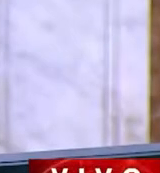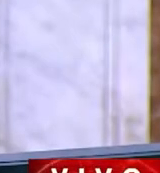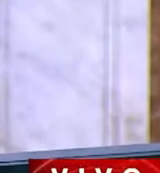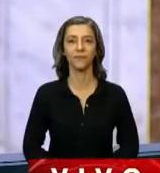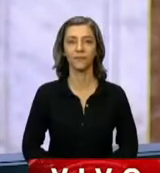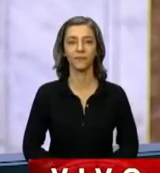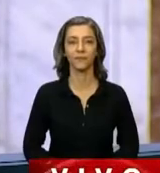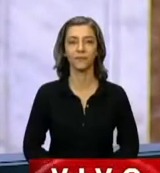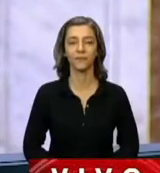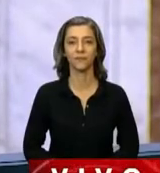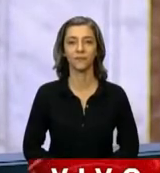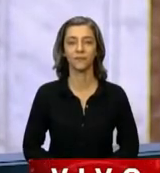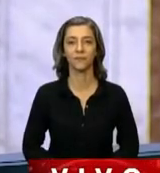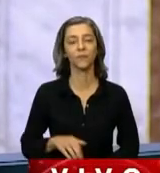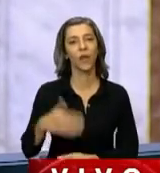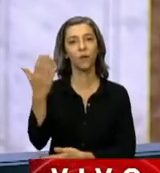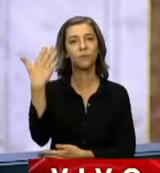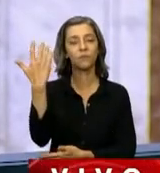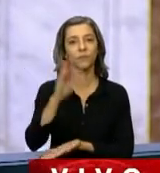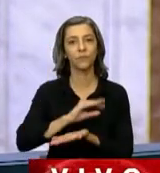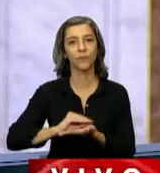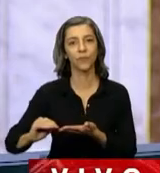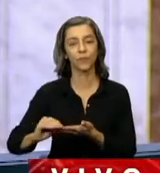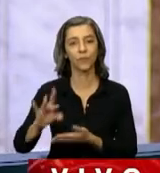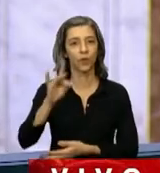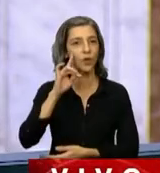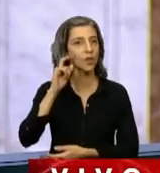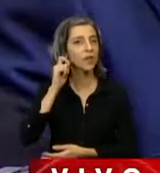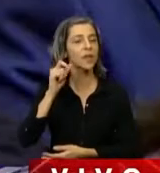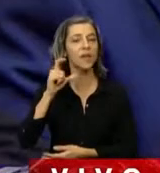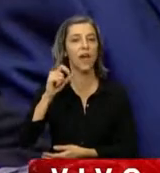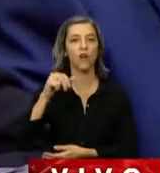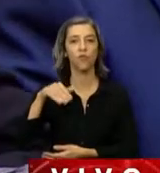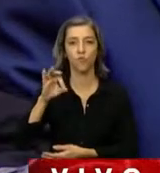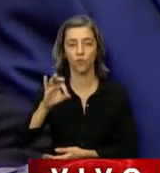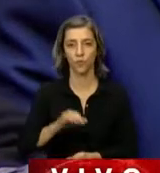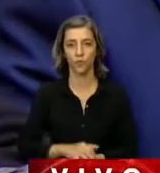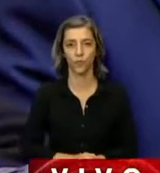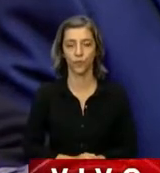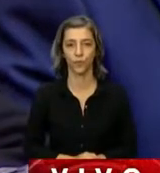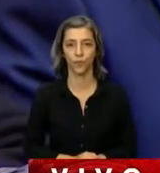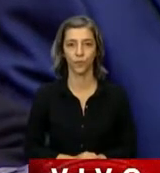Continuando con los tiempos de bloque, tiene la palabra el diputado Luis Di Giacomo.